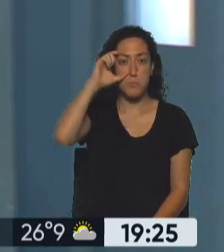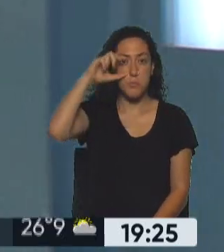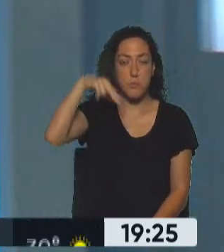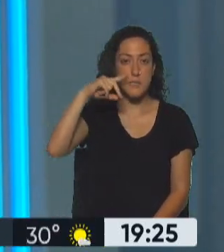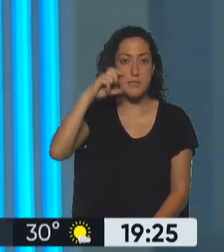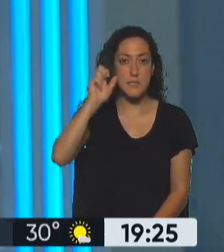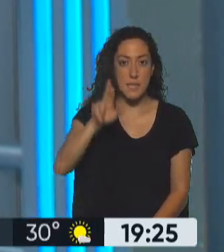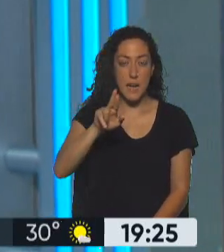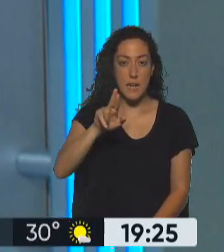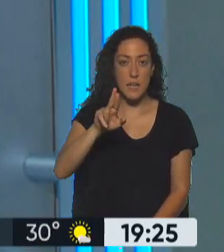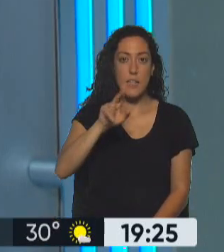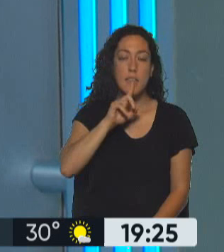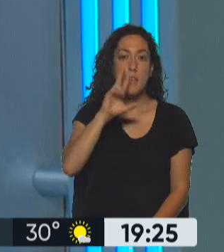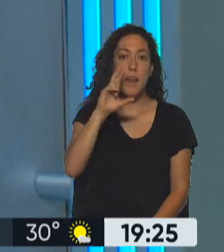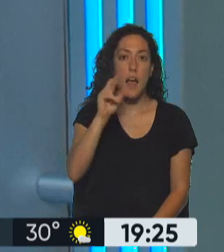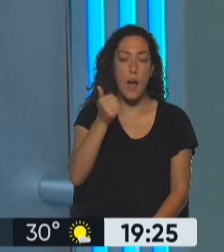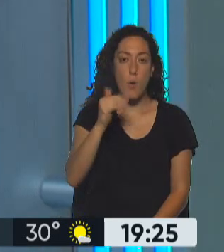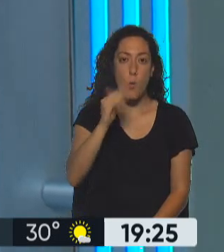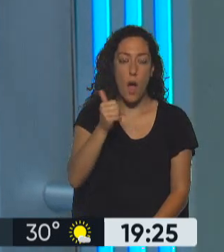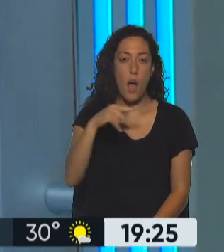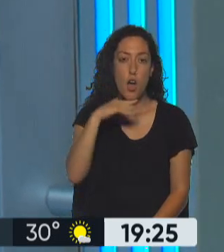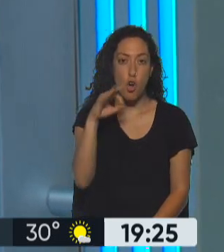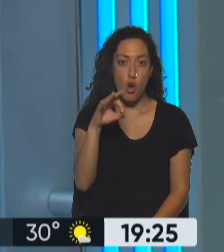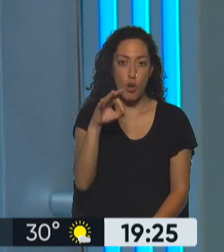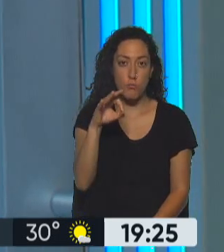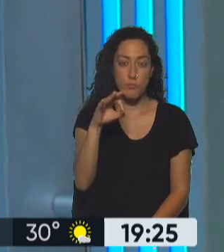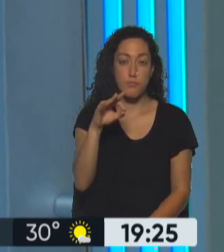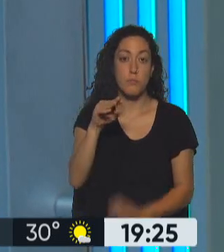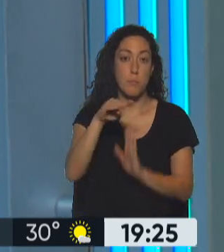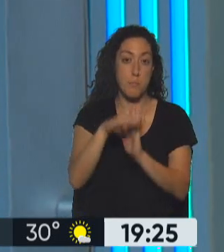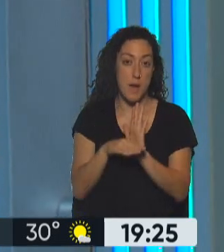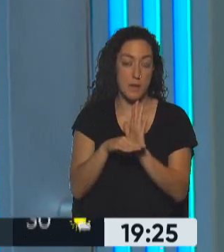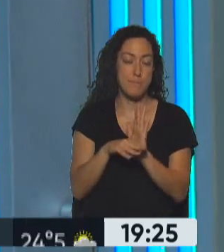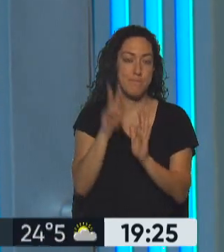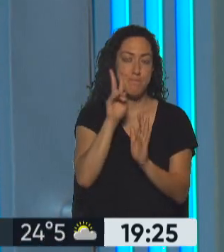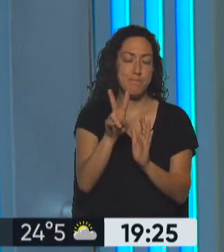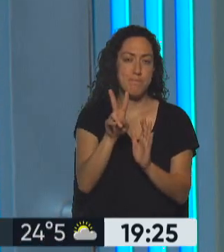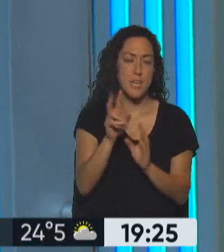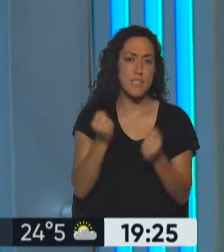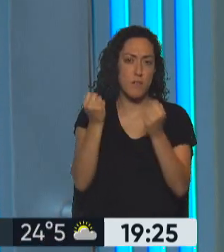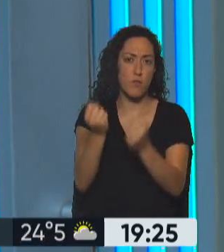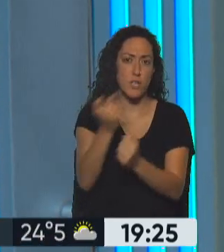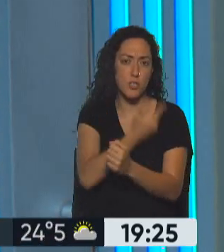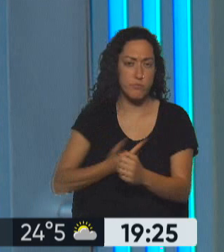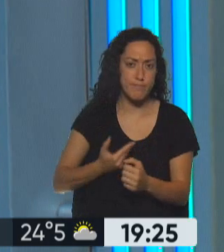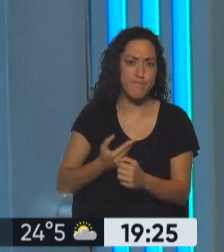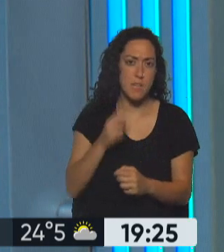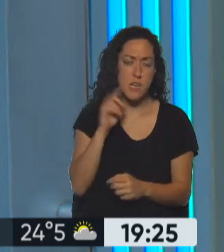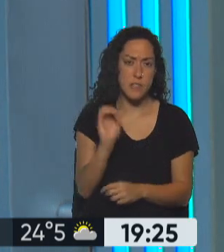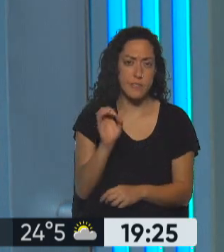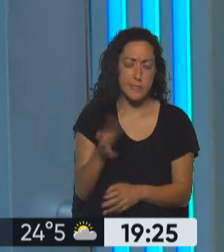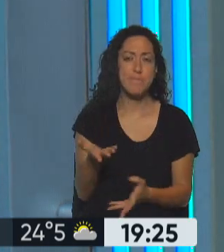días cómo se ha bastardeado tanto esfuerzo del Estado. La ministra de Desarrollo Social, Tolosa